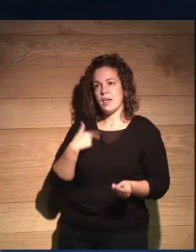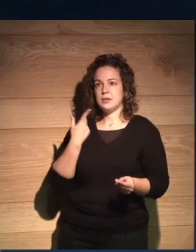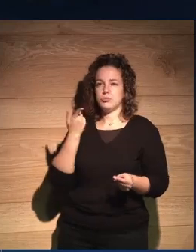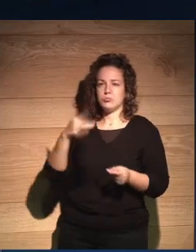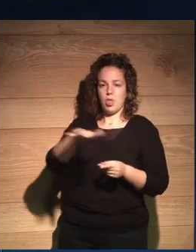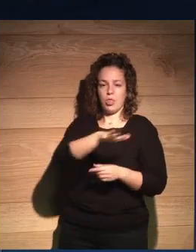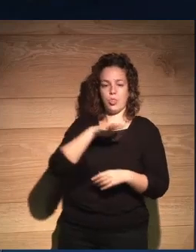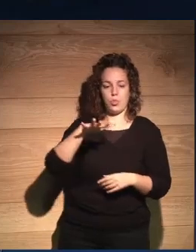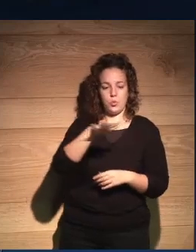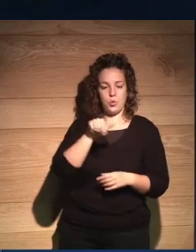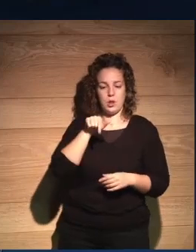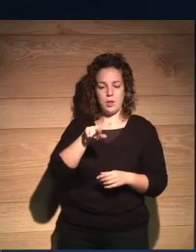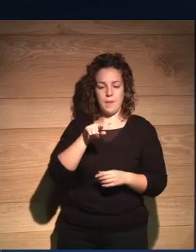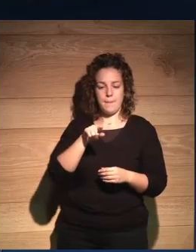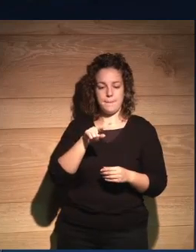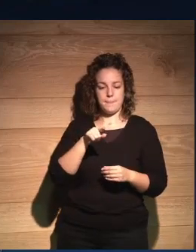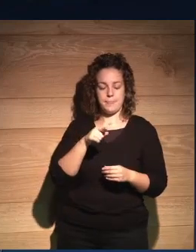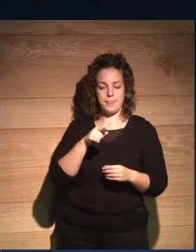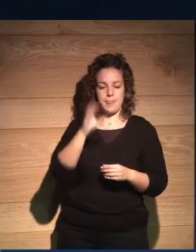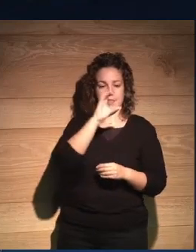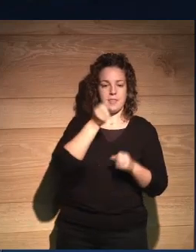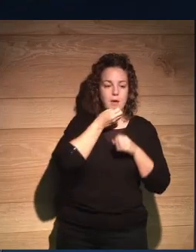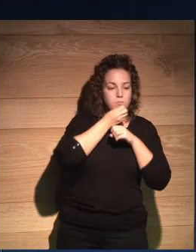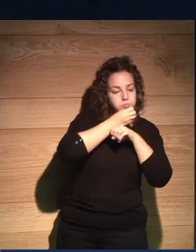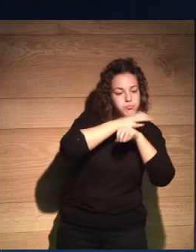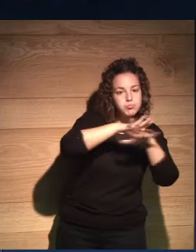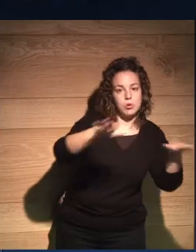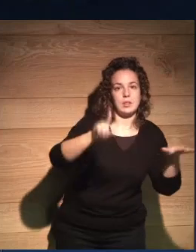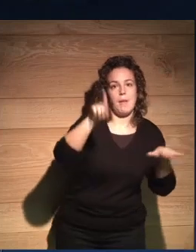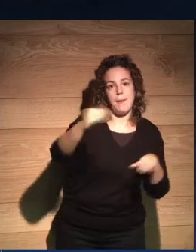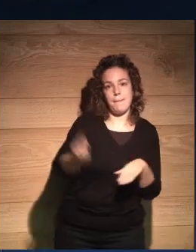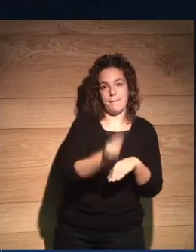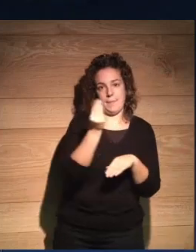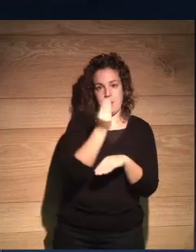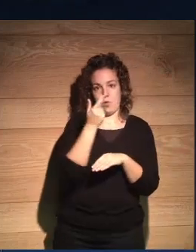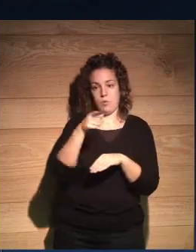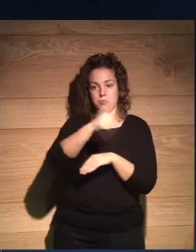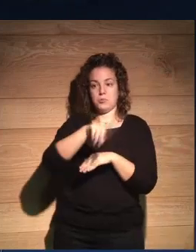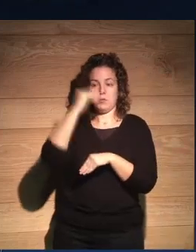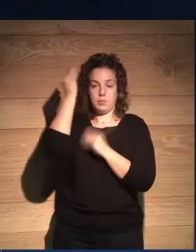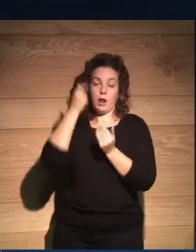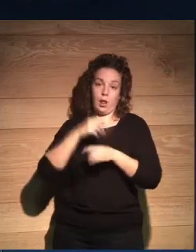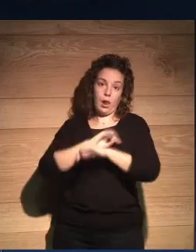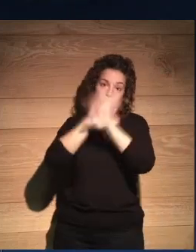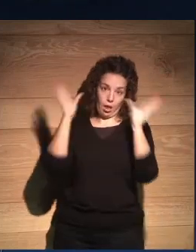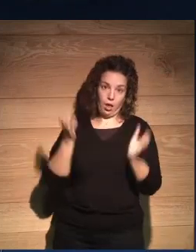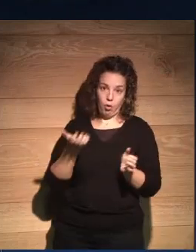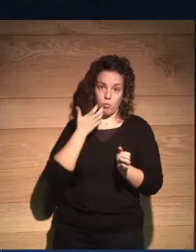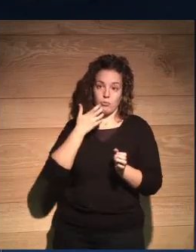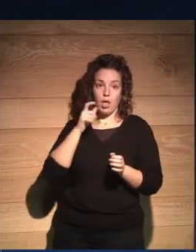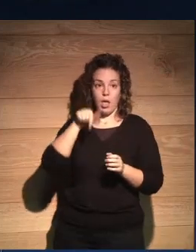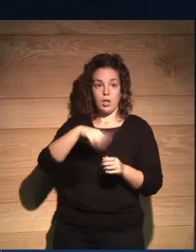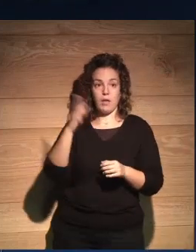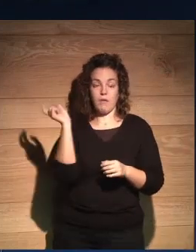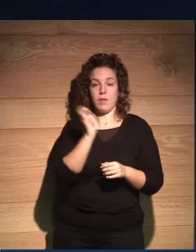uno de los sitios donde mayor y mejor divulgación de la ciencia se está haciendo. Y ustedes podrán decir, estarán pensando, claro, y si aquí hubiera venido alguien